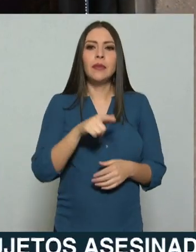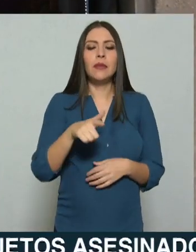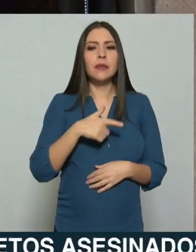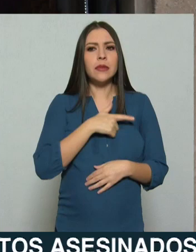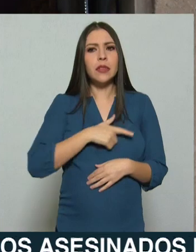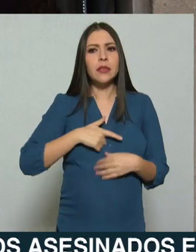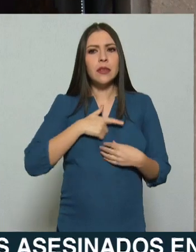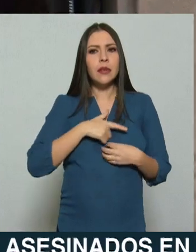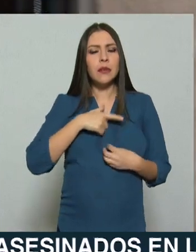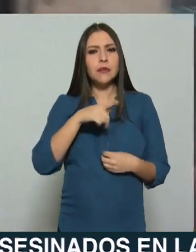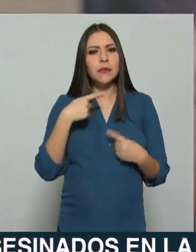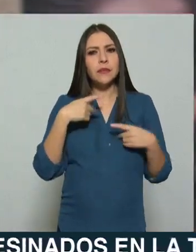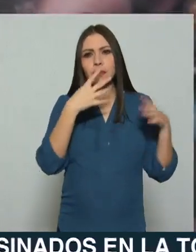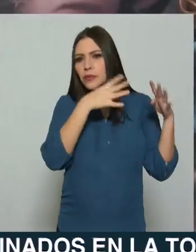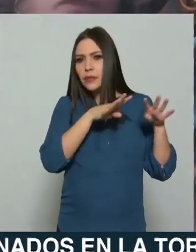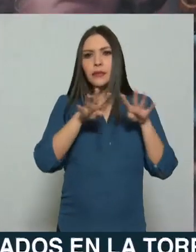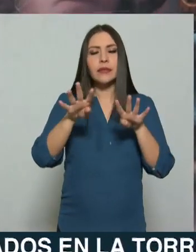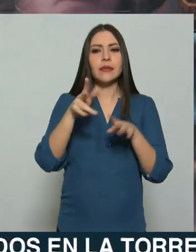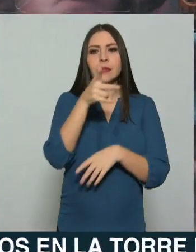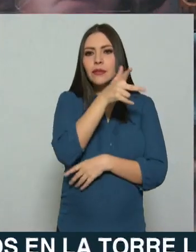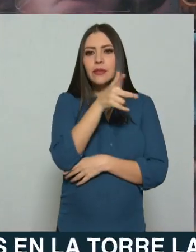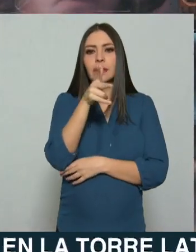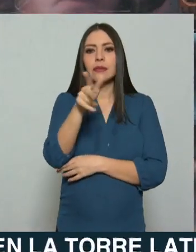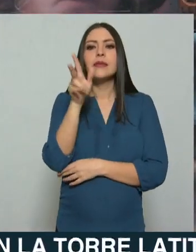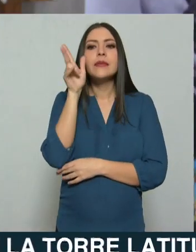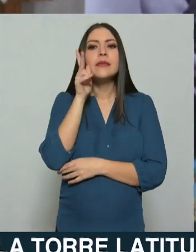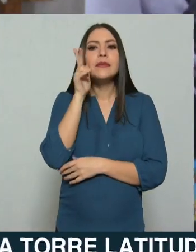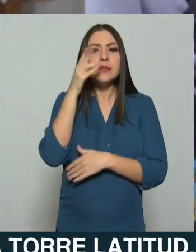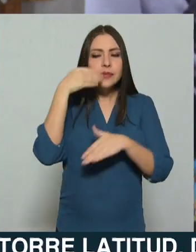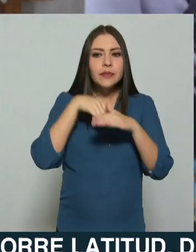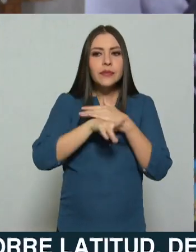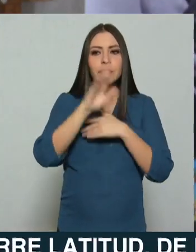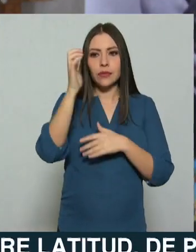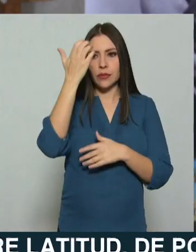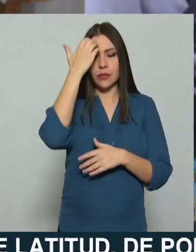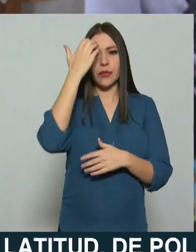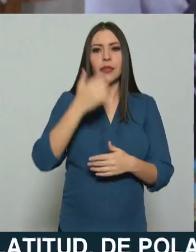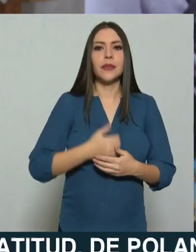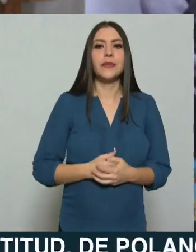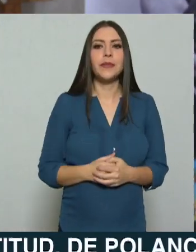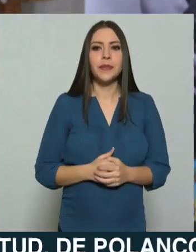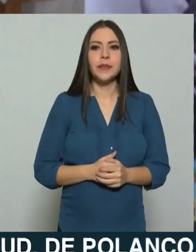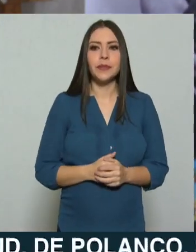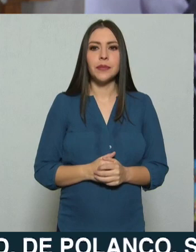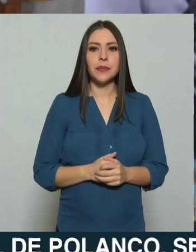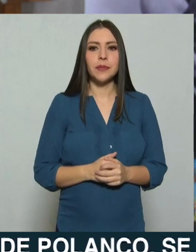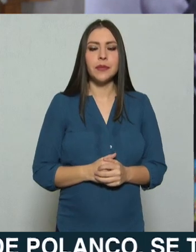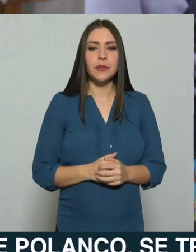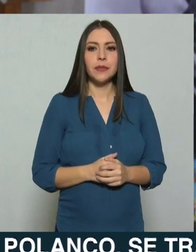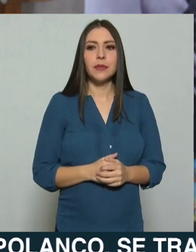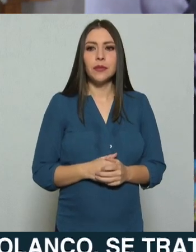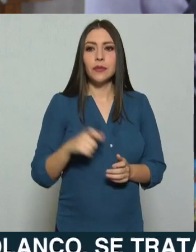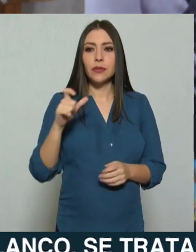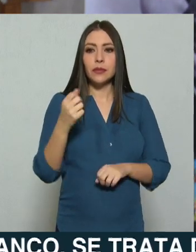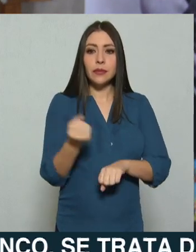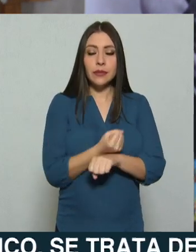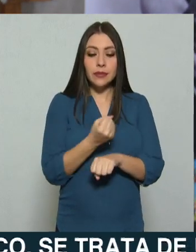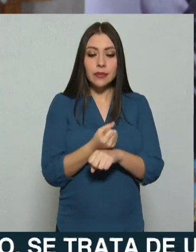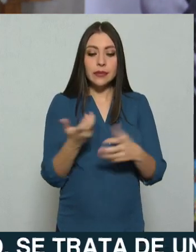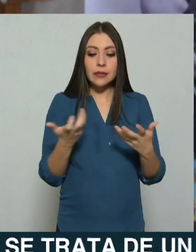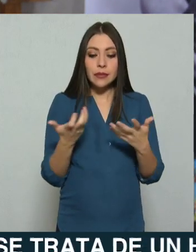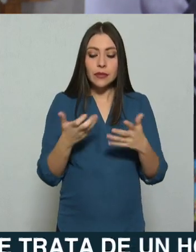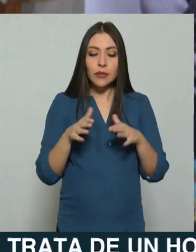la atención para nuestra cámara. Por ello decidimos visitarlo. Pues lo retomamos una vez que empezamos a hacer este calzado,